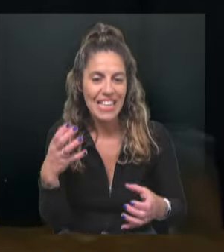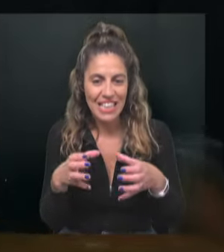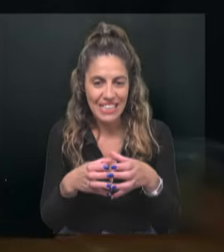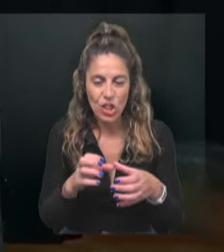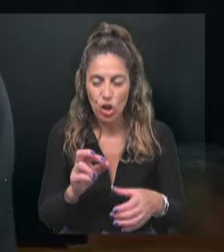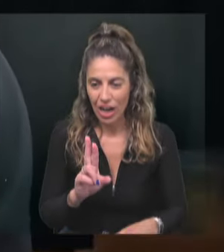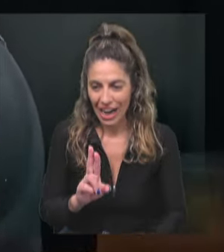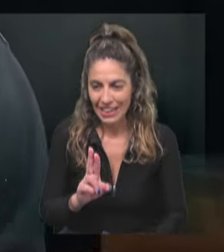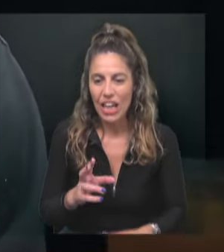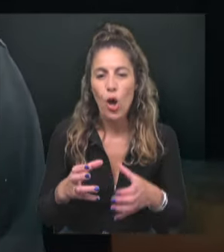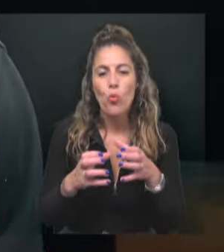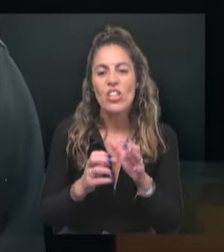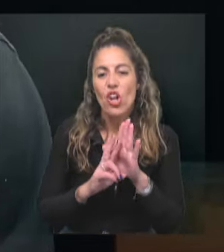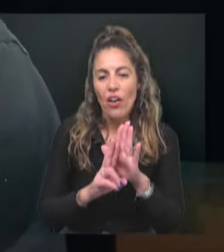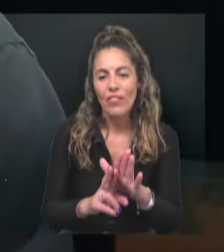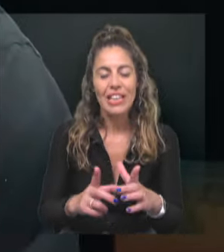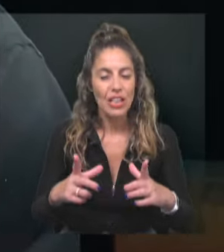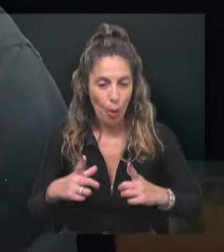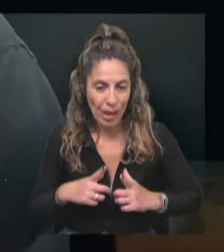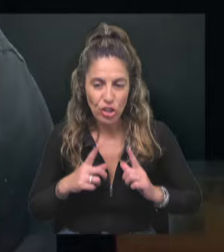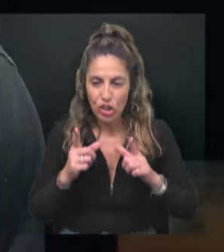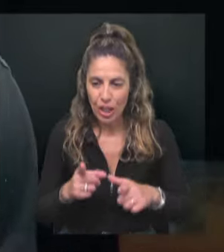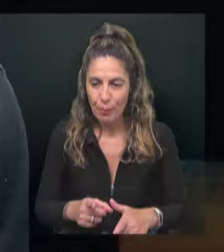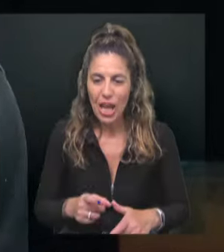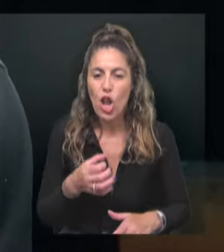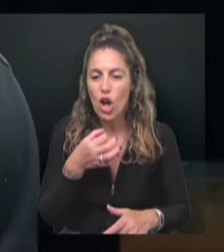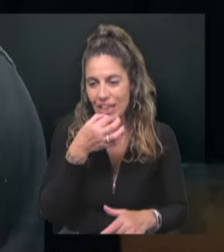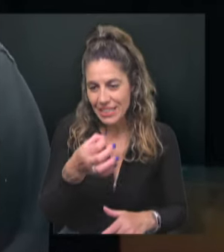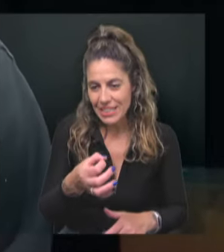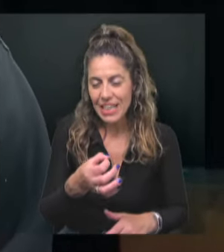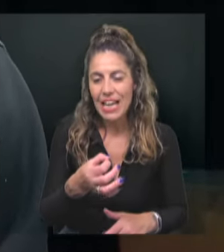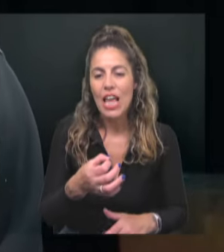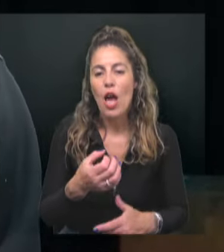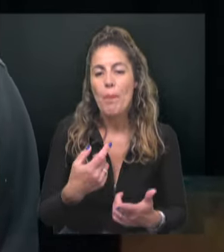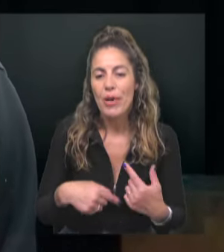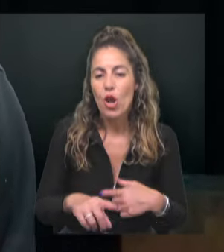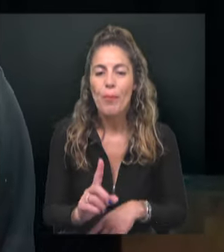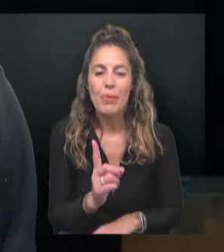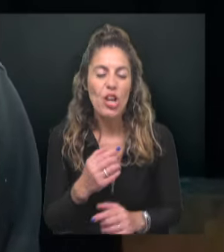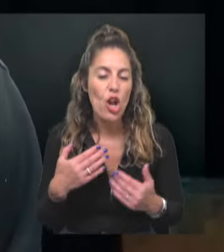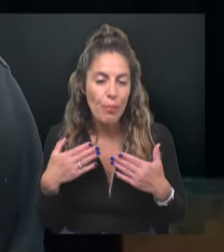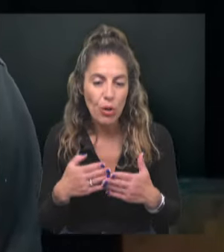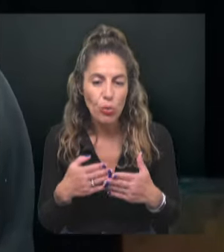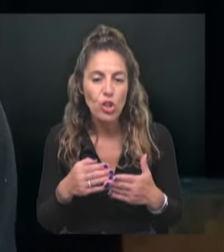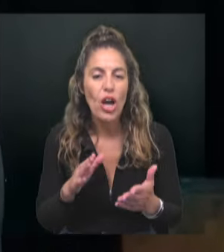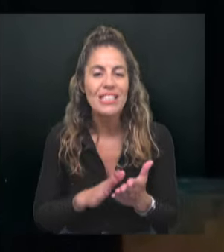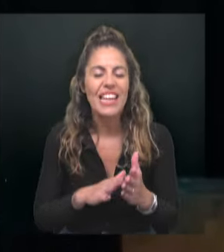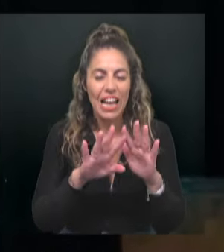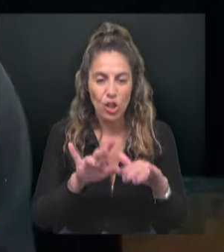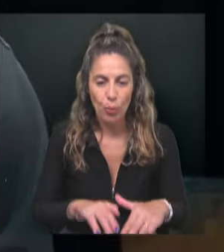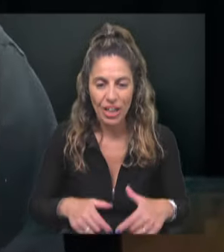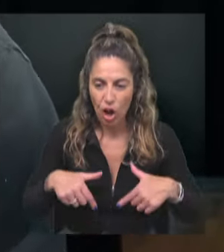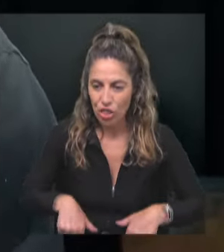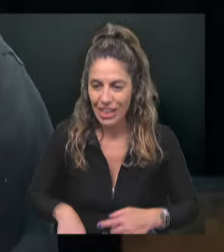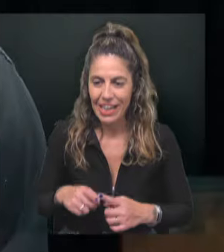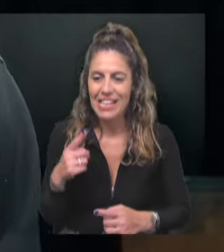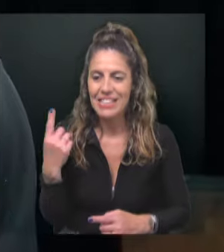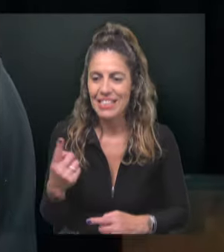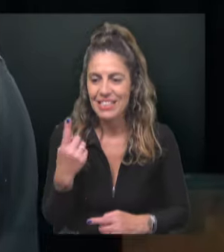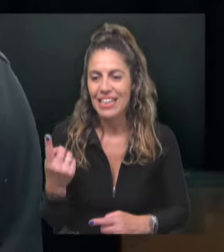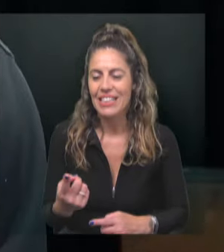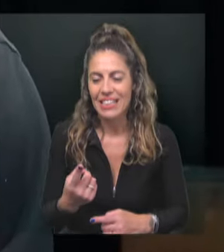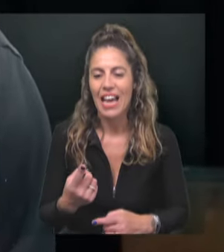un centro de referencia que se estaban esperando también eh las valoraciones de resultado pero en primer lugar le consulto acerca de este comunicado de cancillería eh De alguna